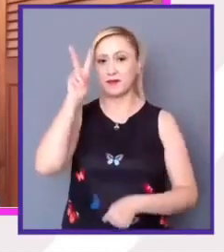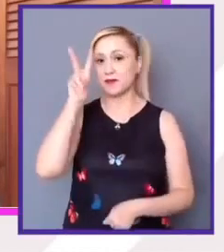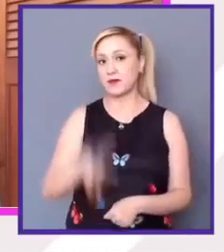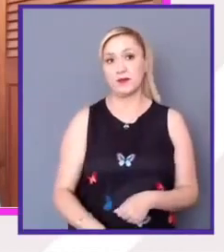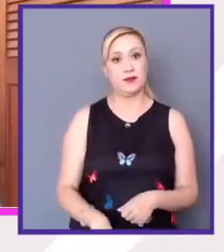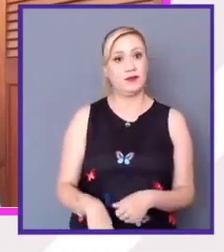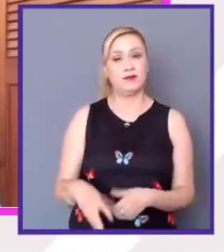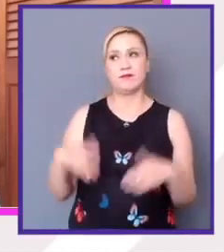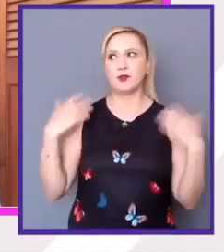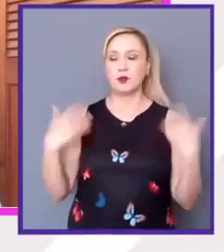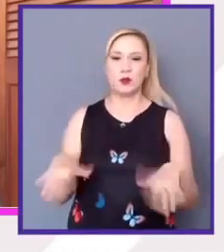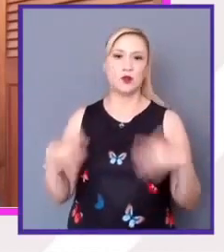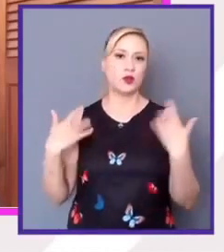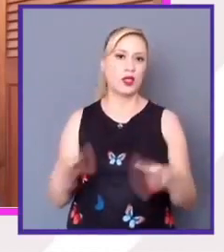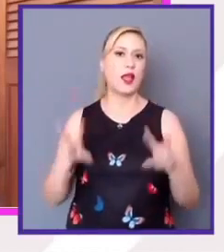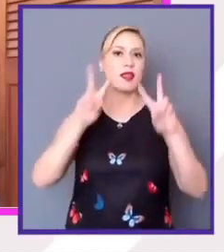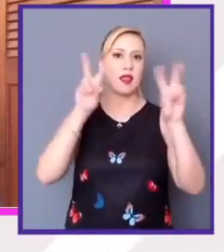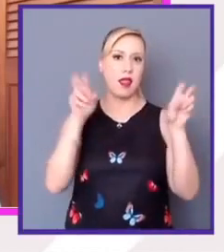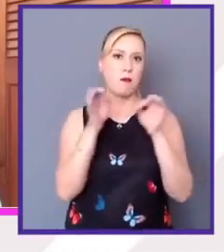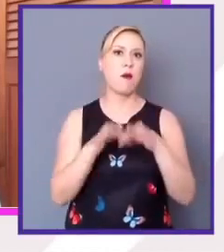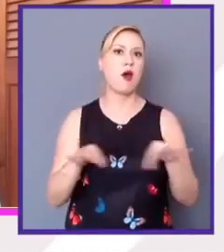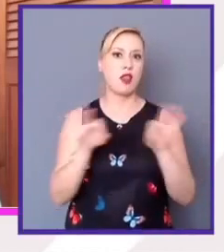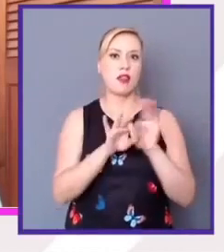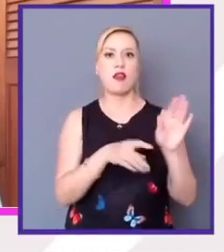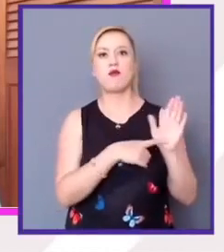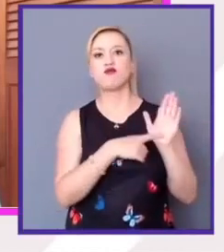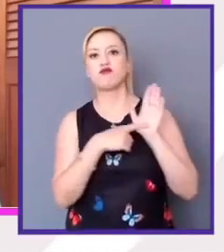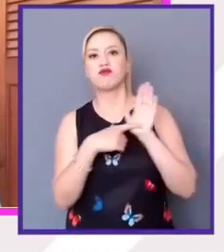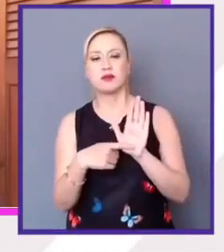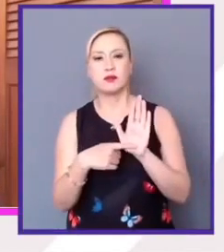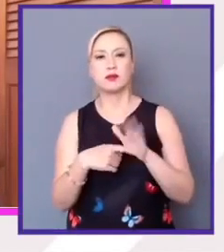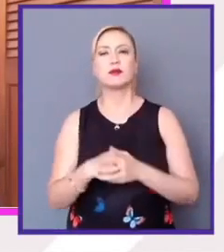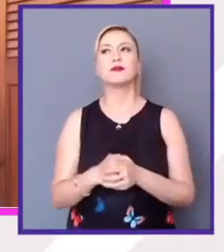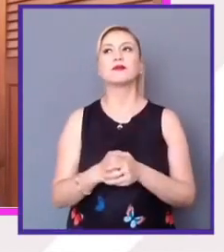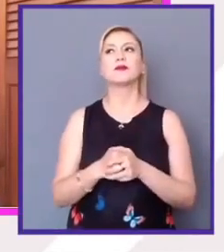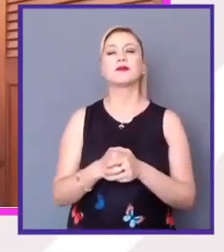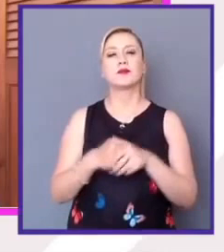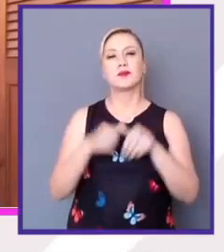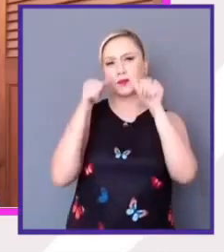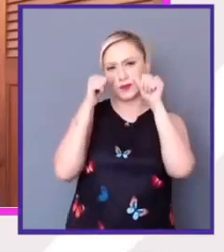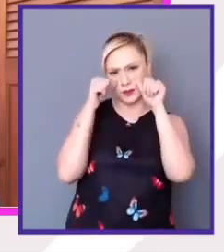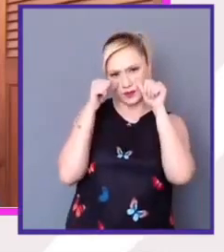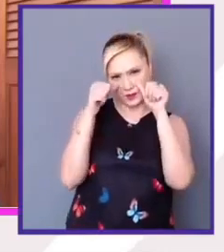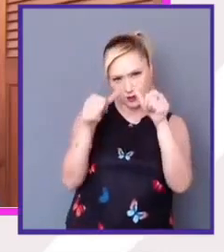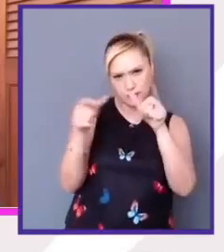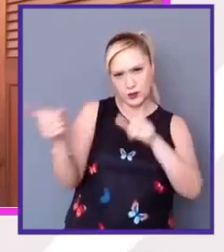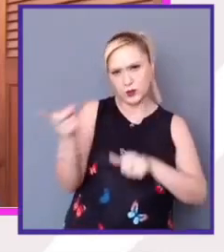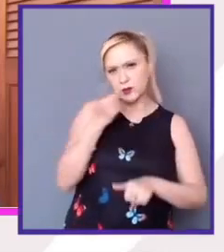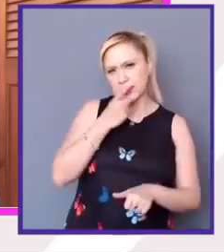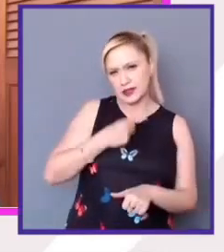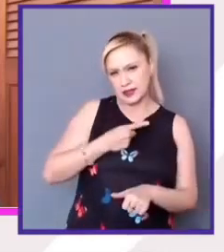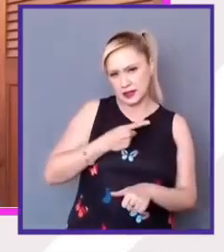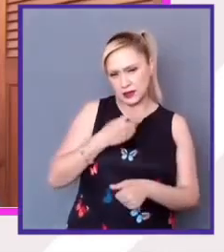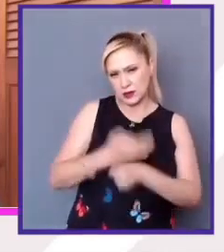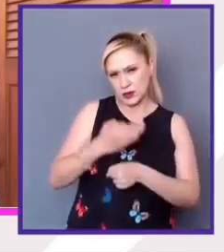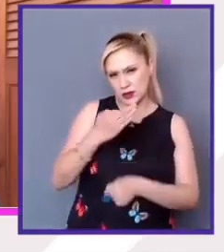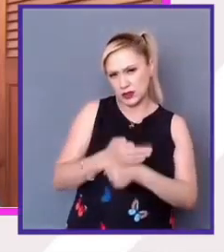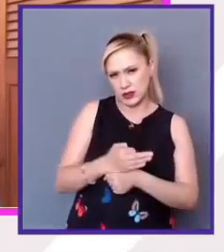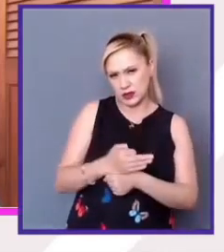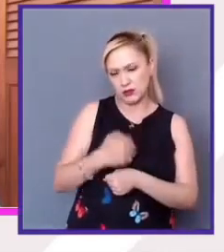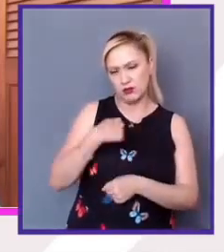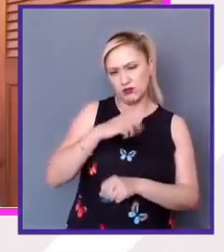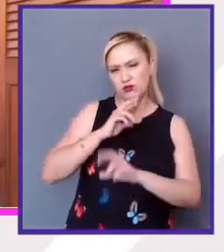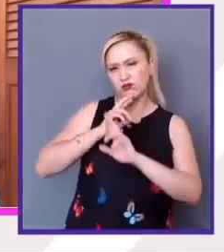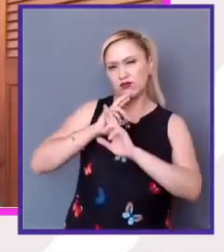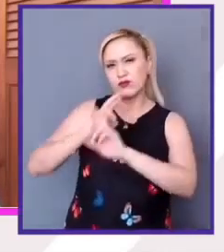poner este tema sobre la mesa. Y bueno, atendiendo a tu pregunta, me iría igual a las estadísticas,